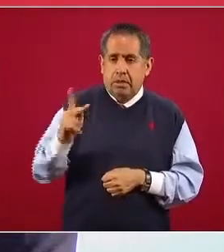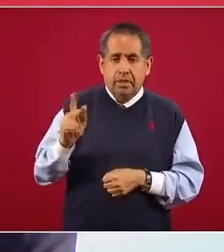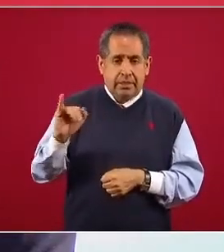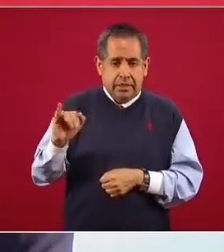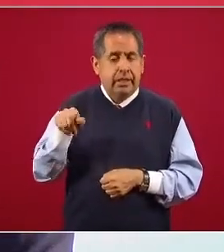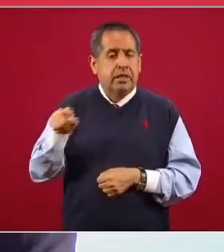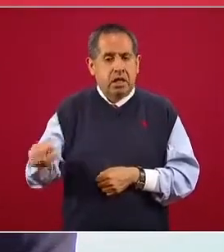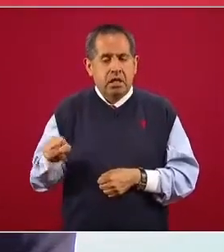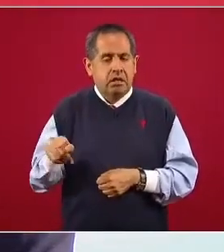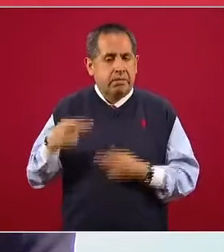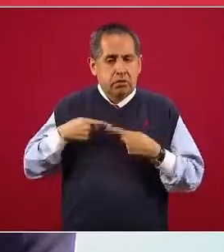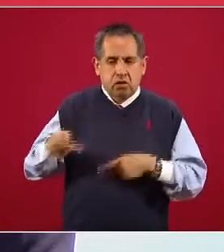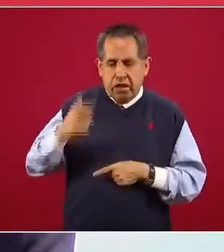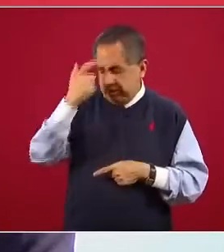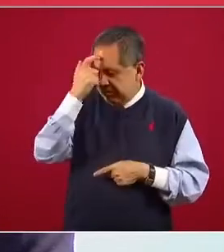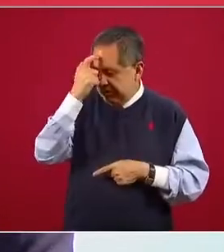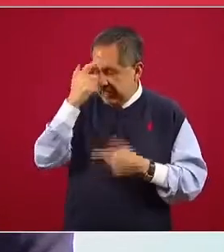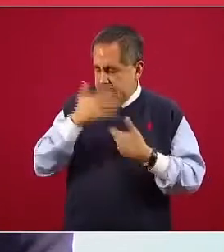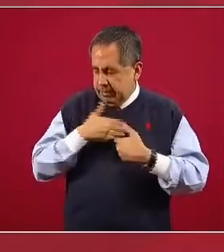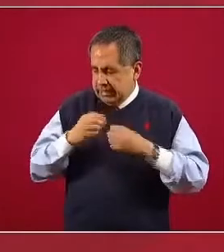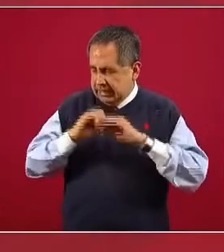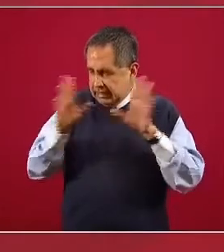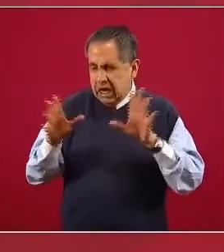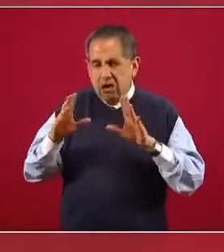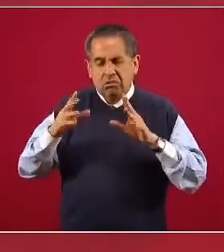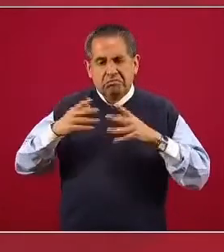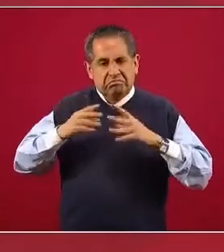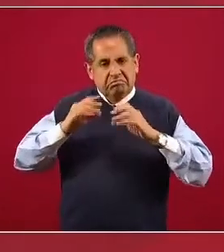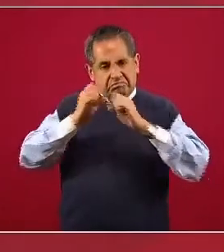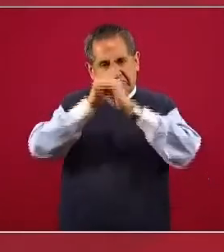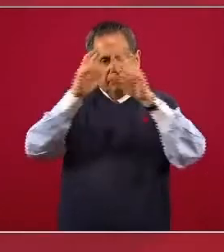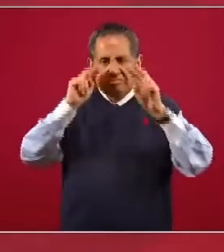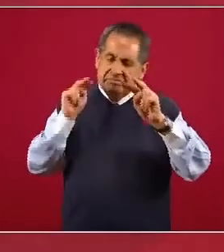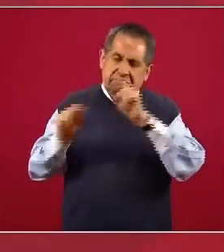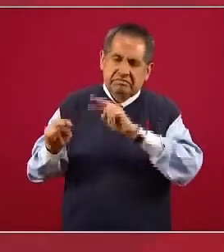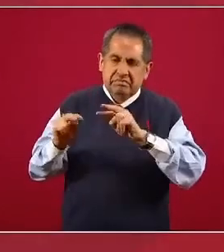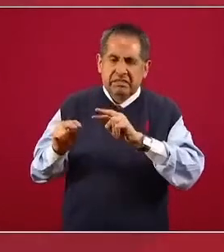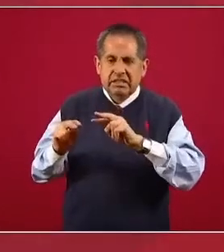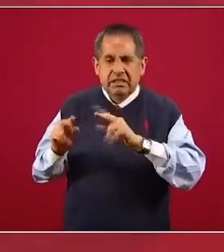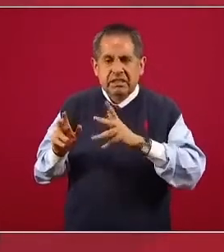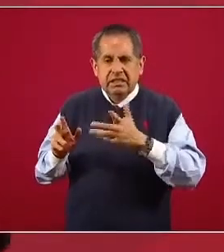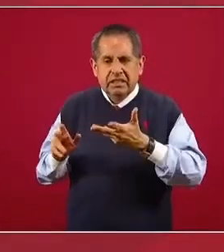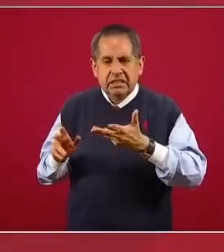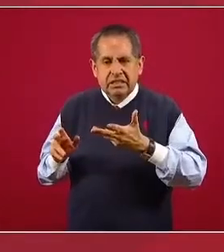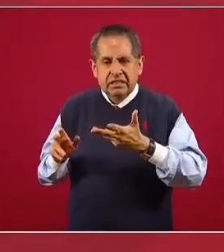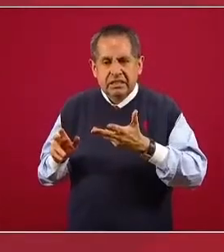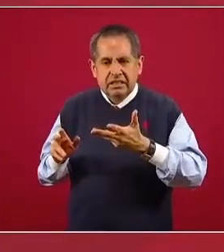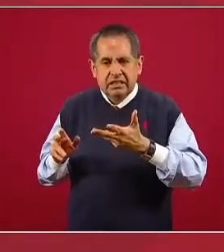sumamente consciente, claro, con una visión absolutamente